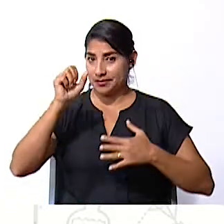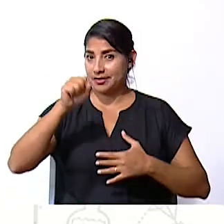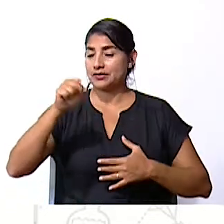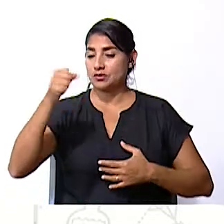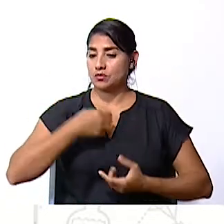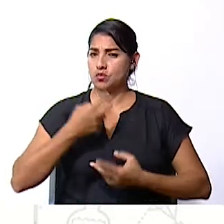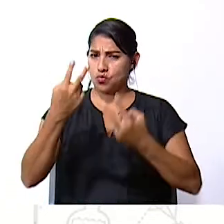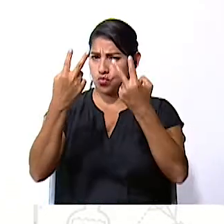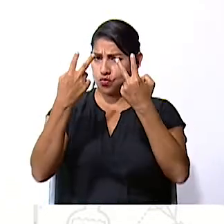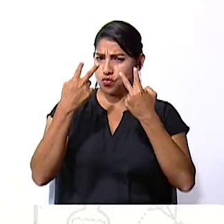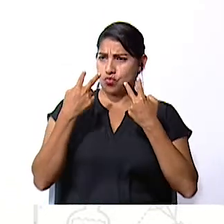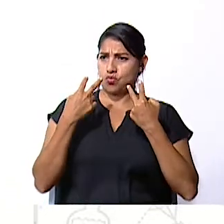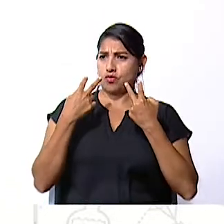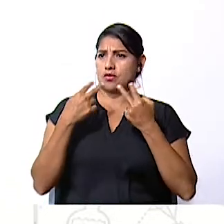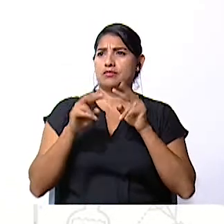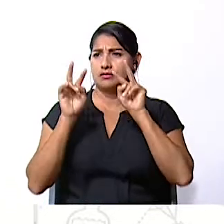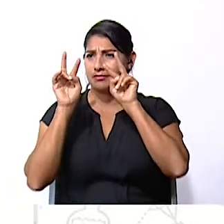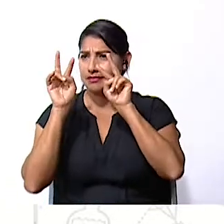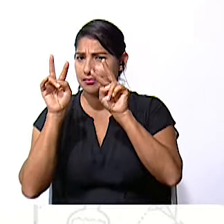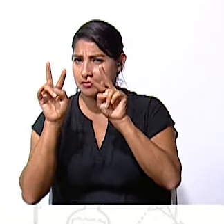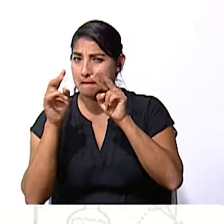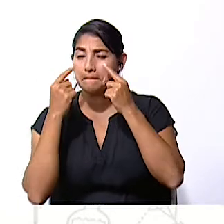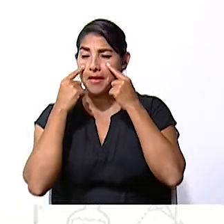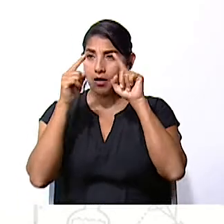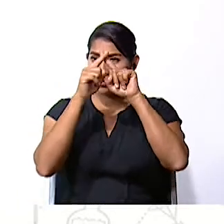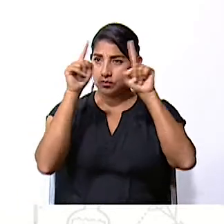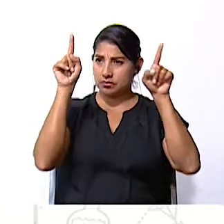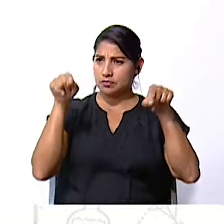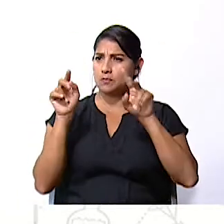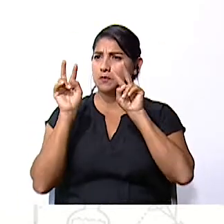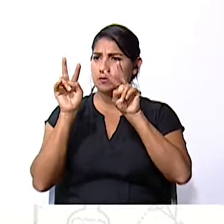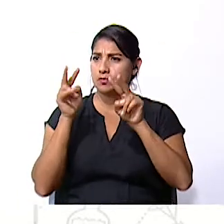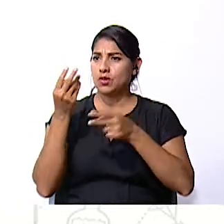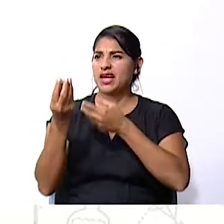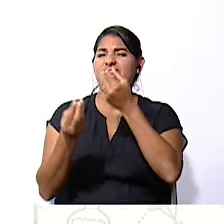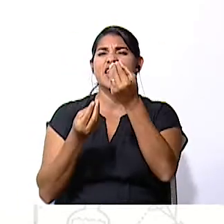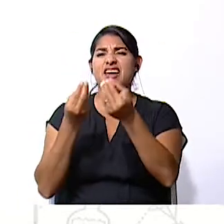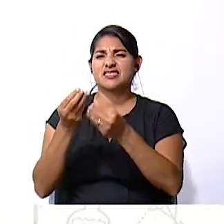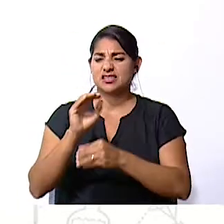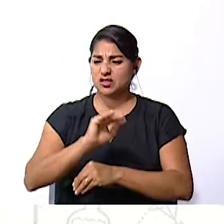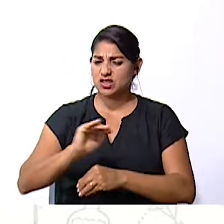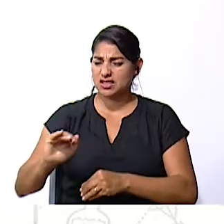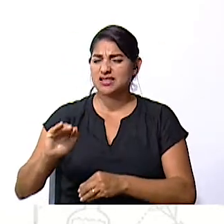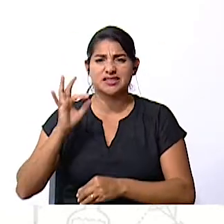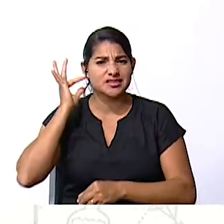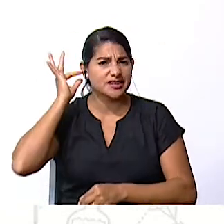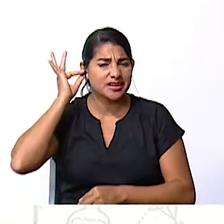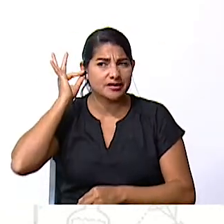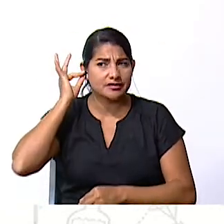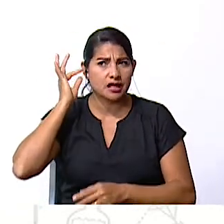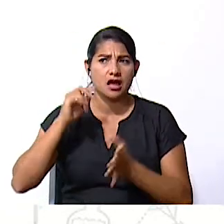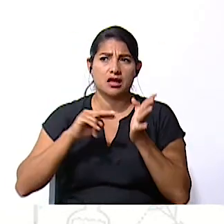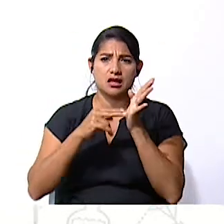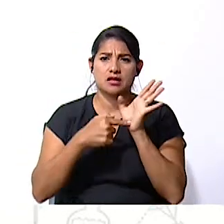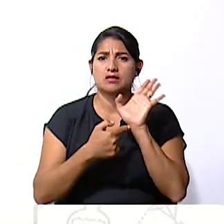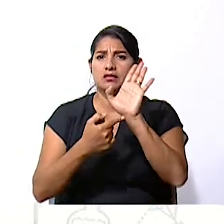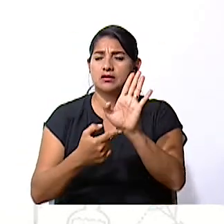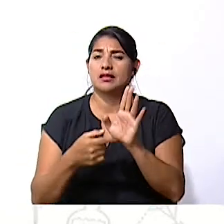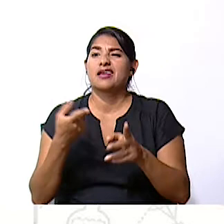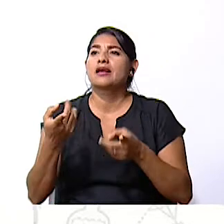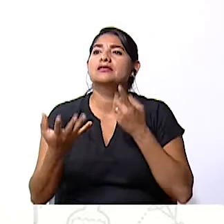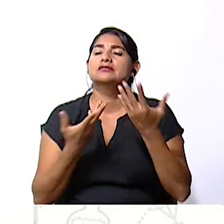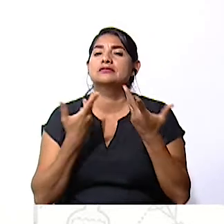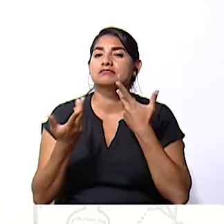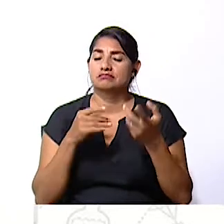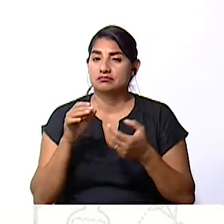son observables. Entonces, según lo que la niña está haciendo, ¿cuáles son esas características o esas